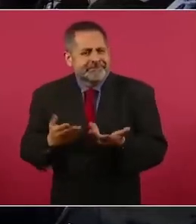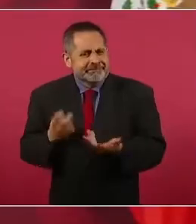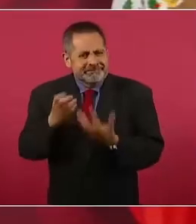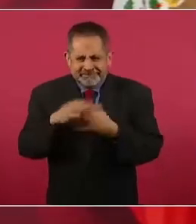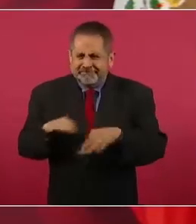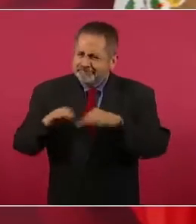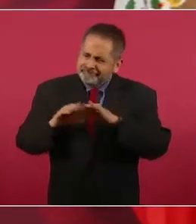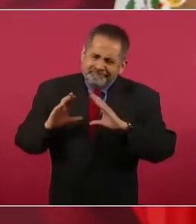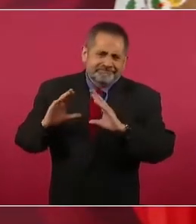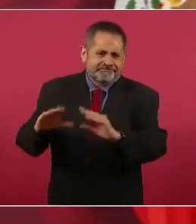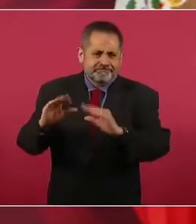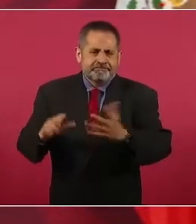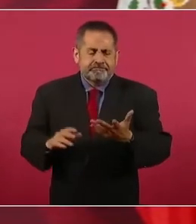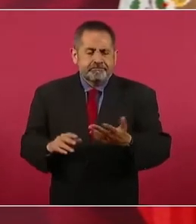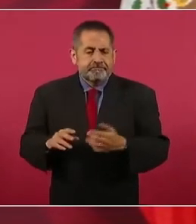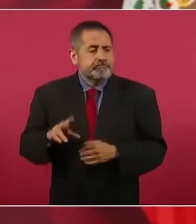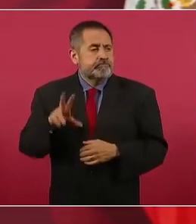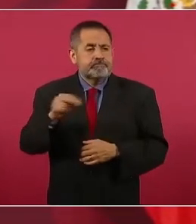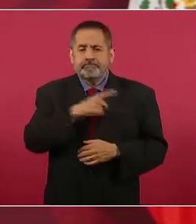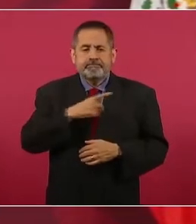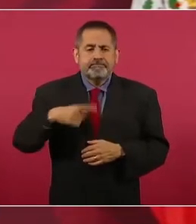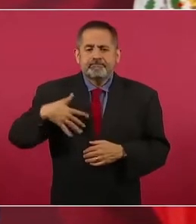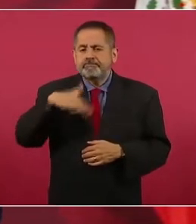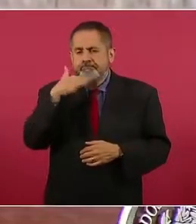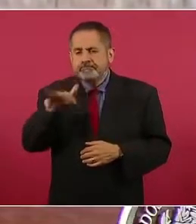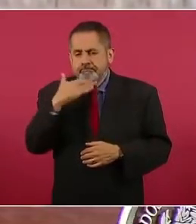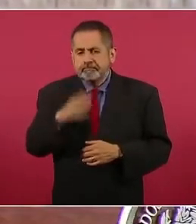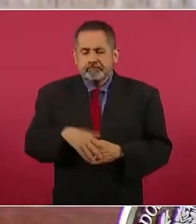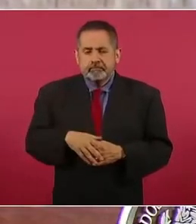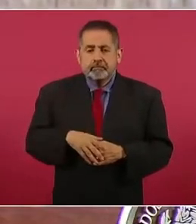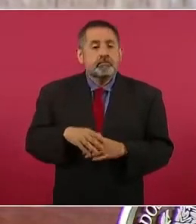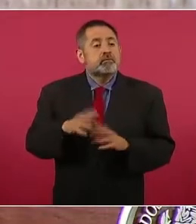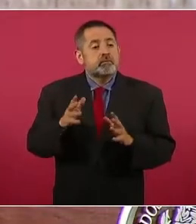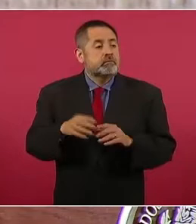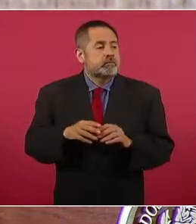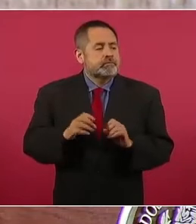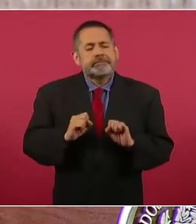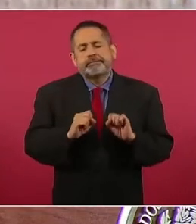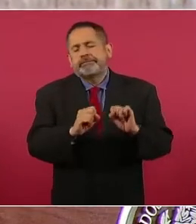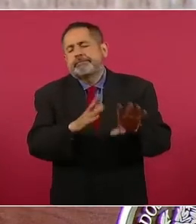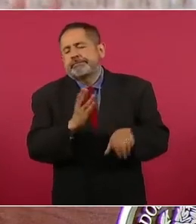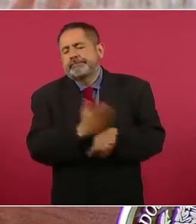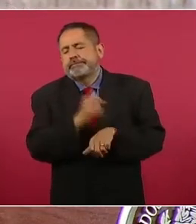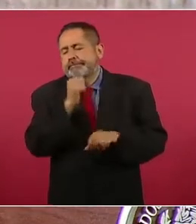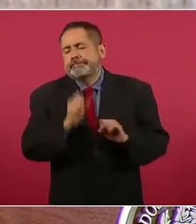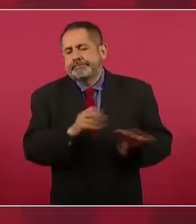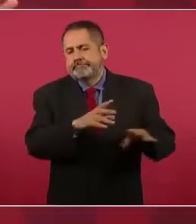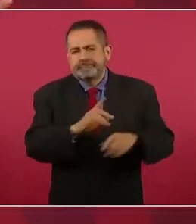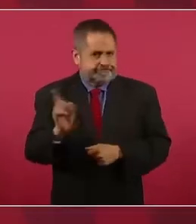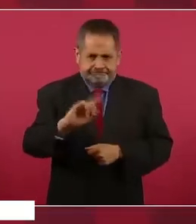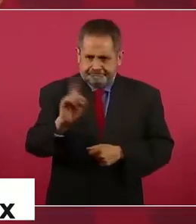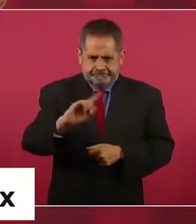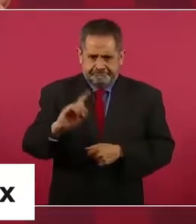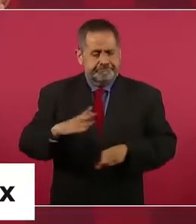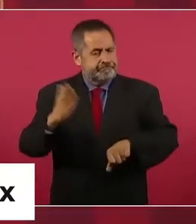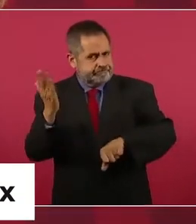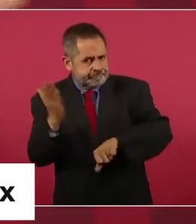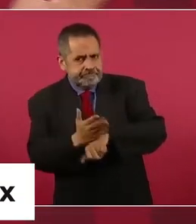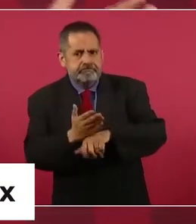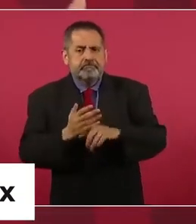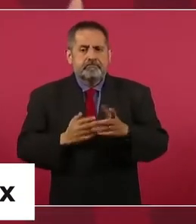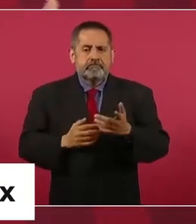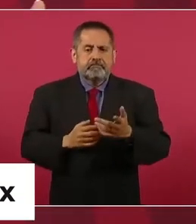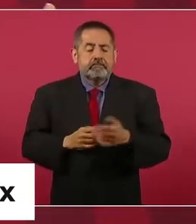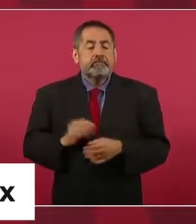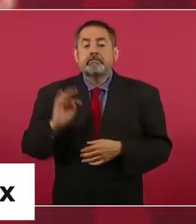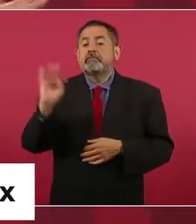haya ni corrupción ni impunidad. Porque si la gente